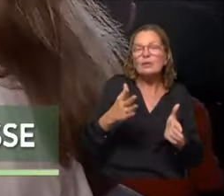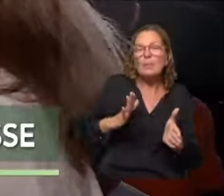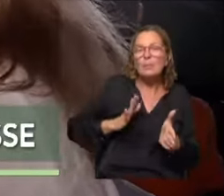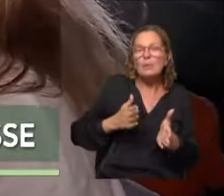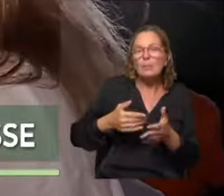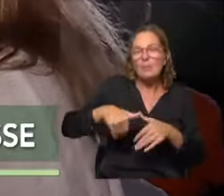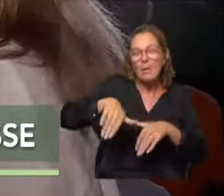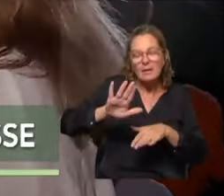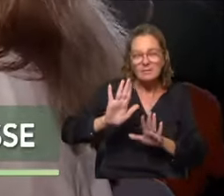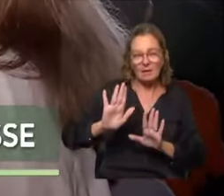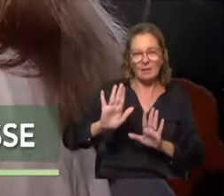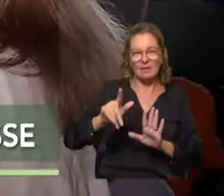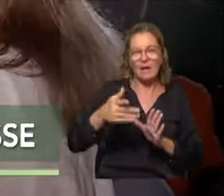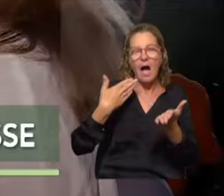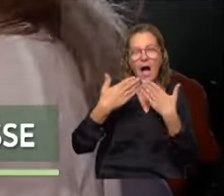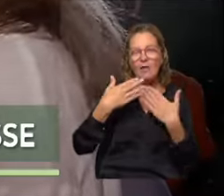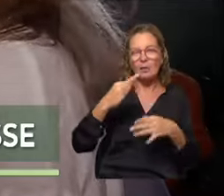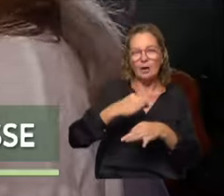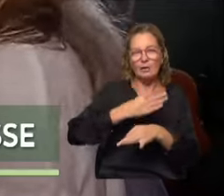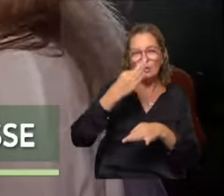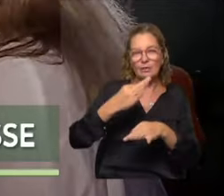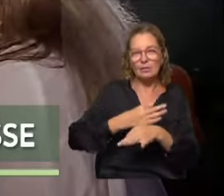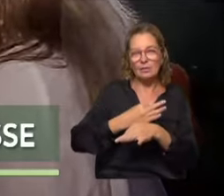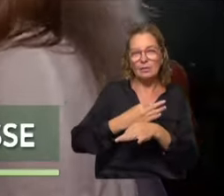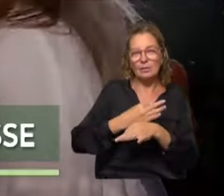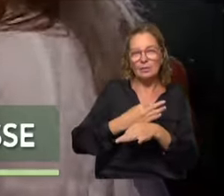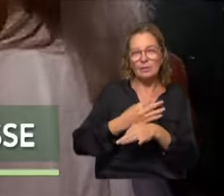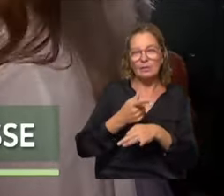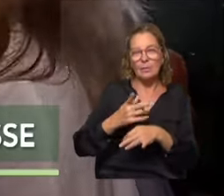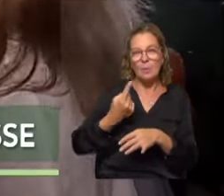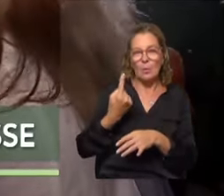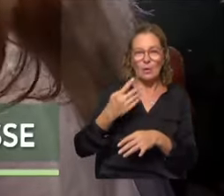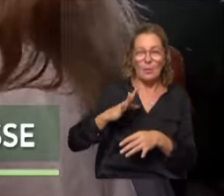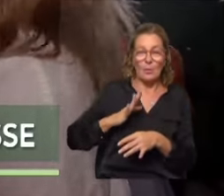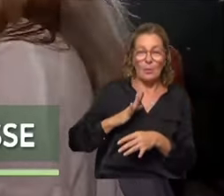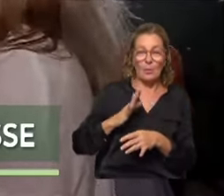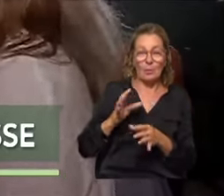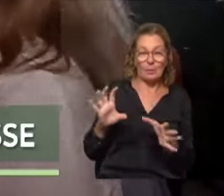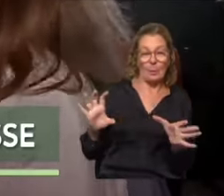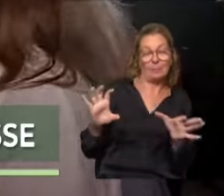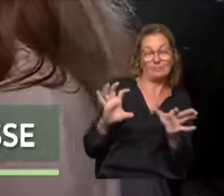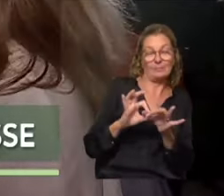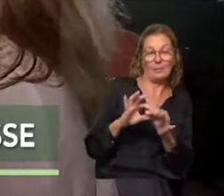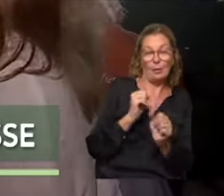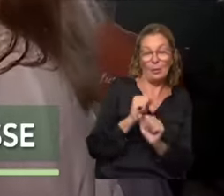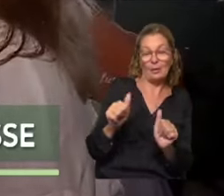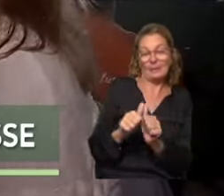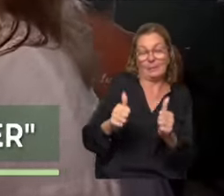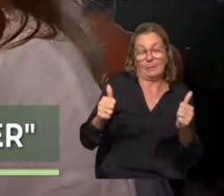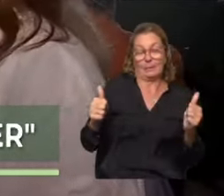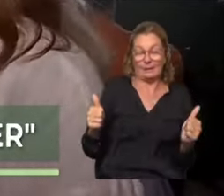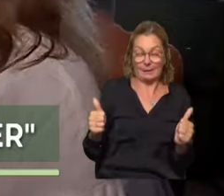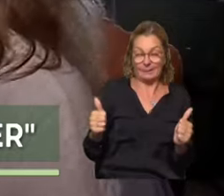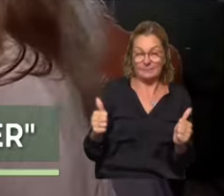allá de que cuando uno habla de Carolina, evidentemente habla de Carolina como mujer, porque es inherente, no se puede separar una cosa de la